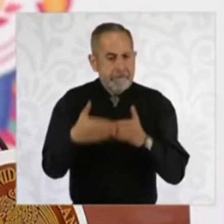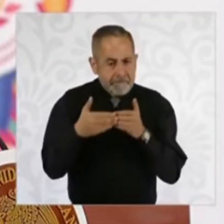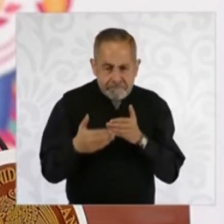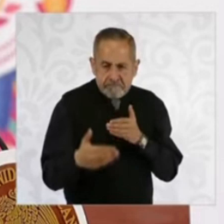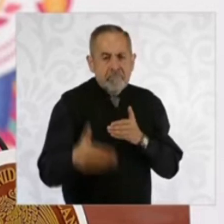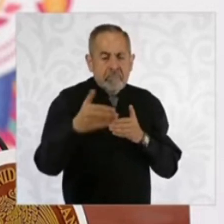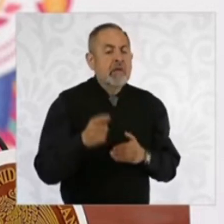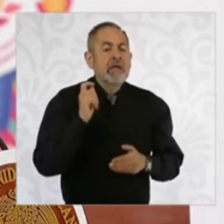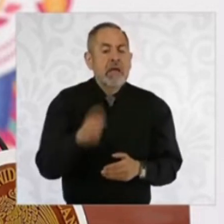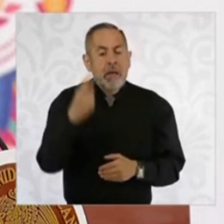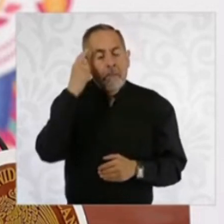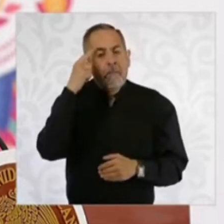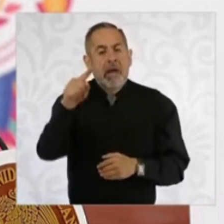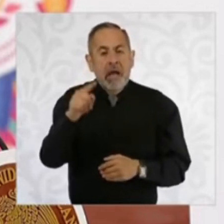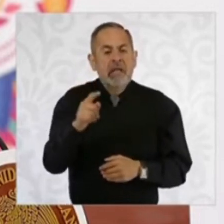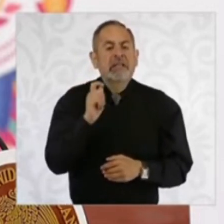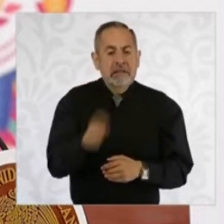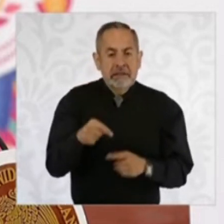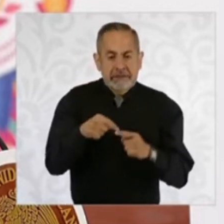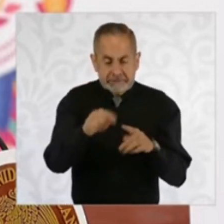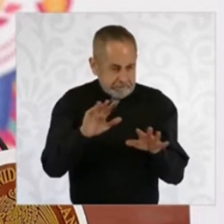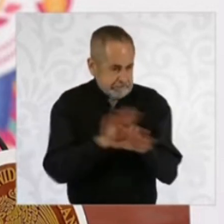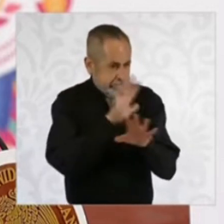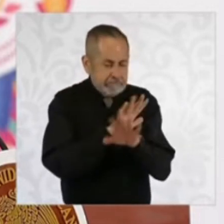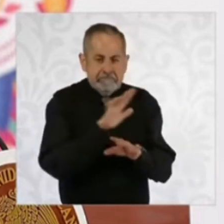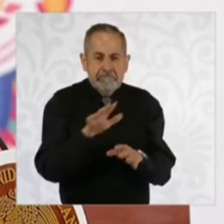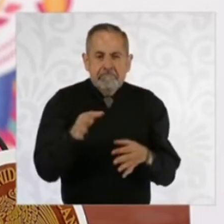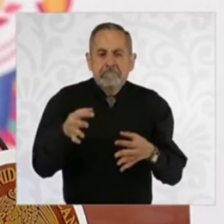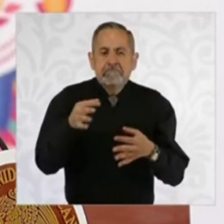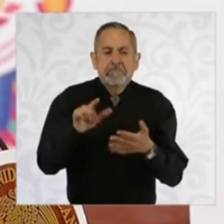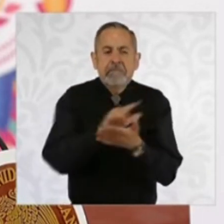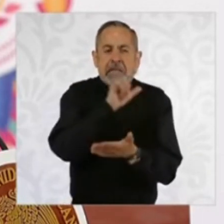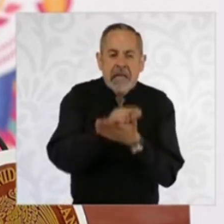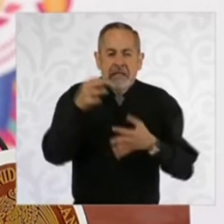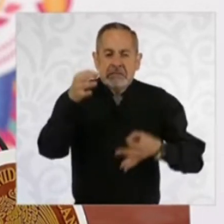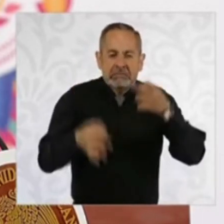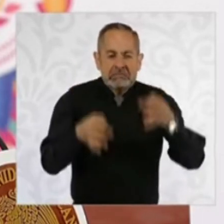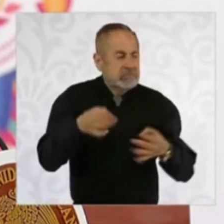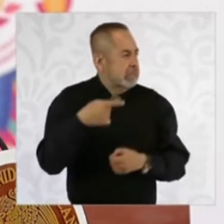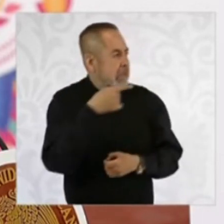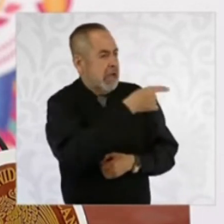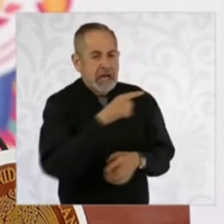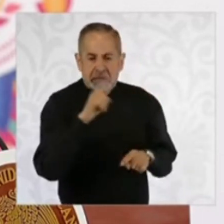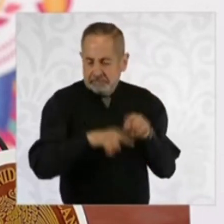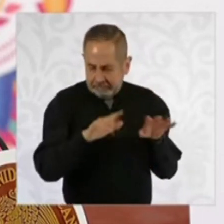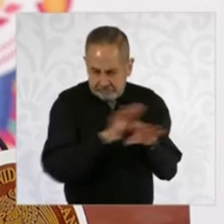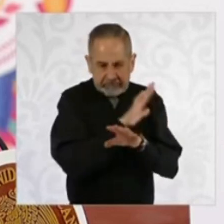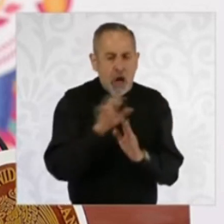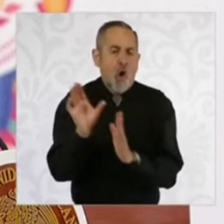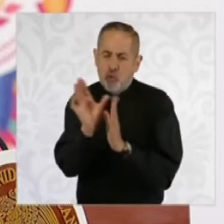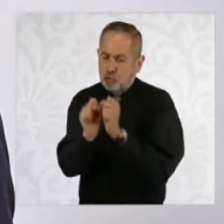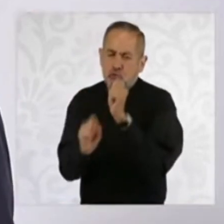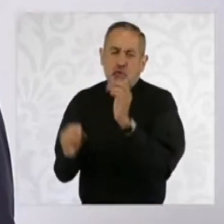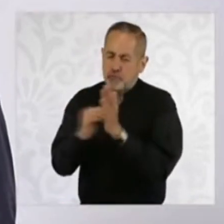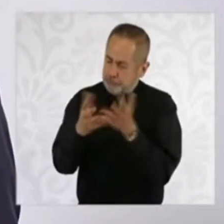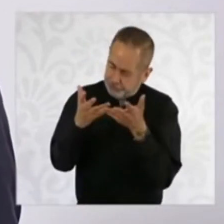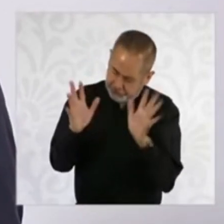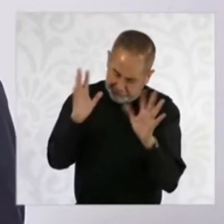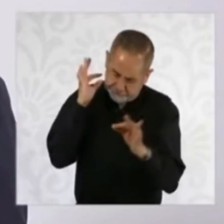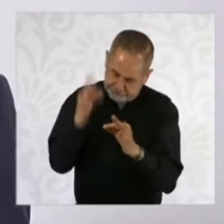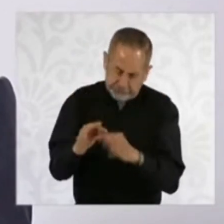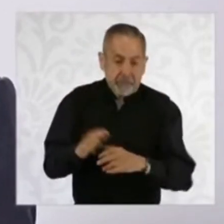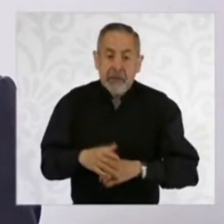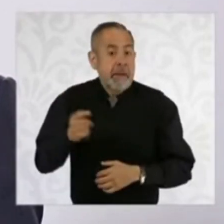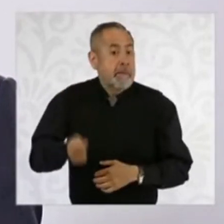lo necesario para la implementación de la reforma judicial que ya es Constitución. Por primera vez en nuestra historia, el pueblo de